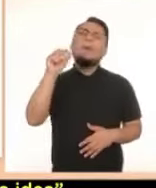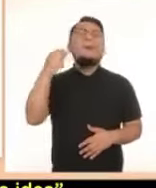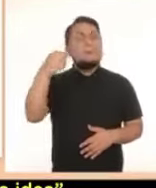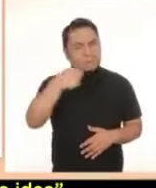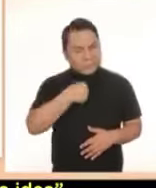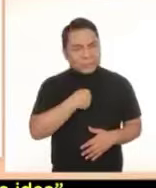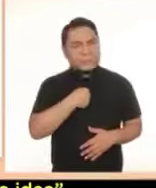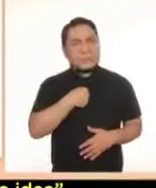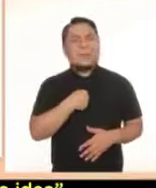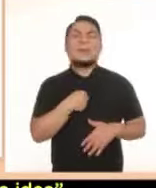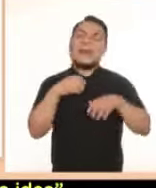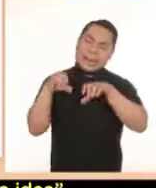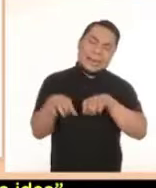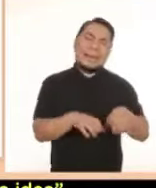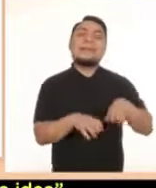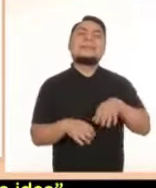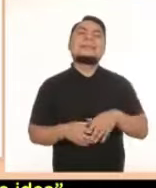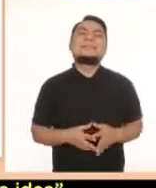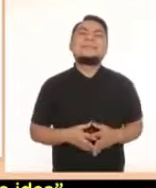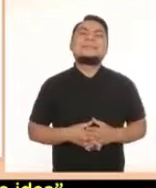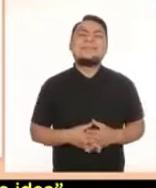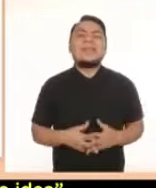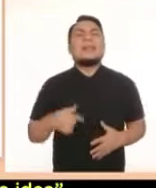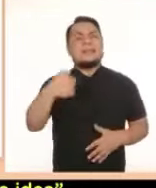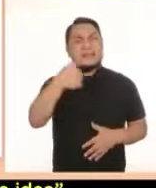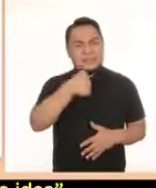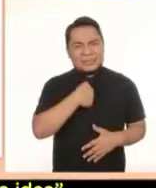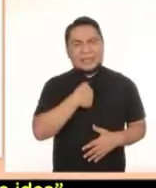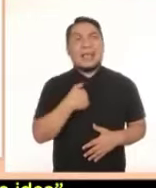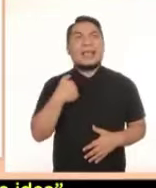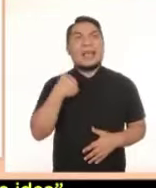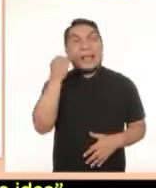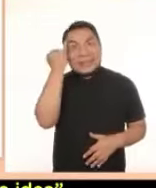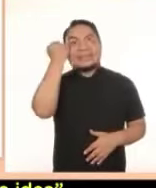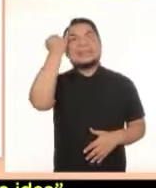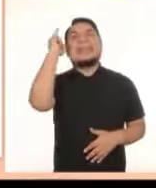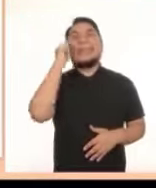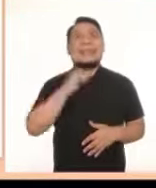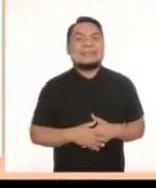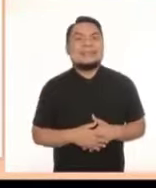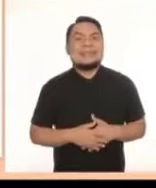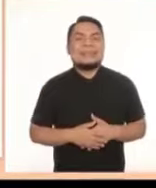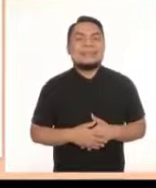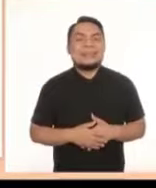yo lo haré. Tengo una idea.